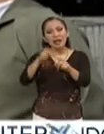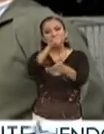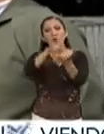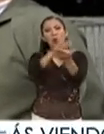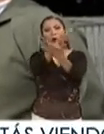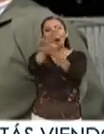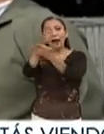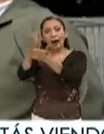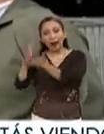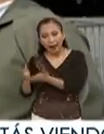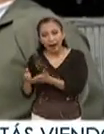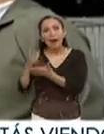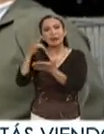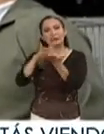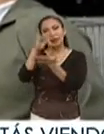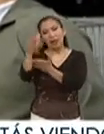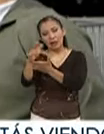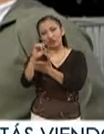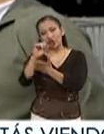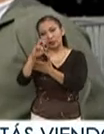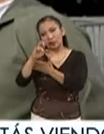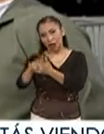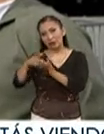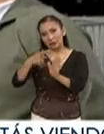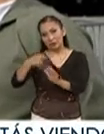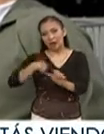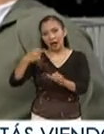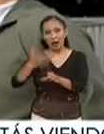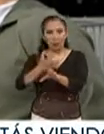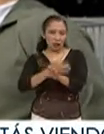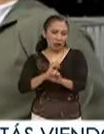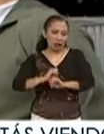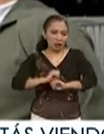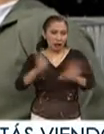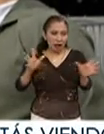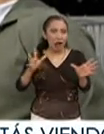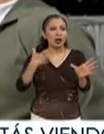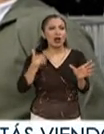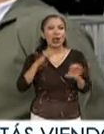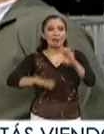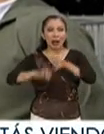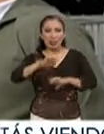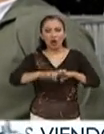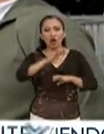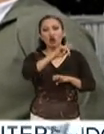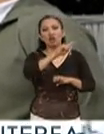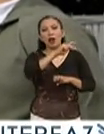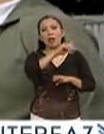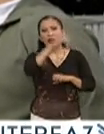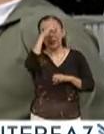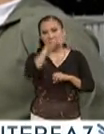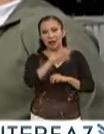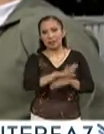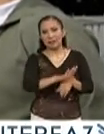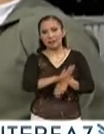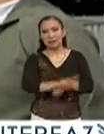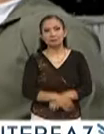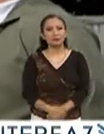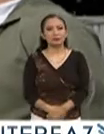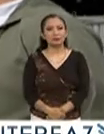distintos lugares. Gracias, Óscar, nuevamente por estar con nosotros y por supuesto a la Embajada y al Consulado de México en